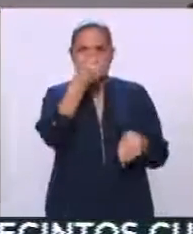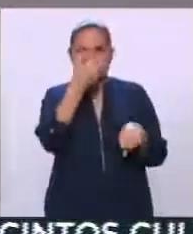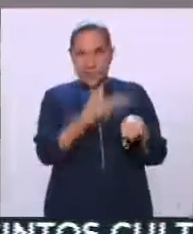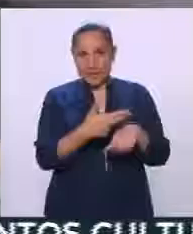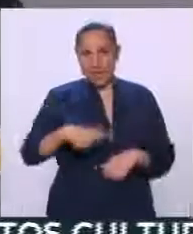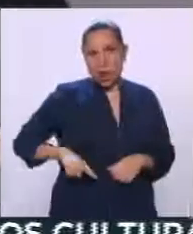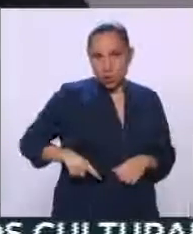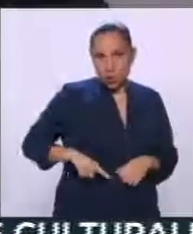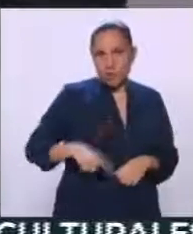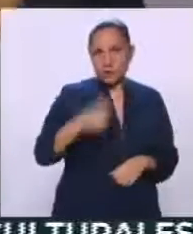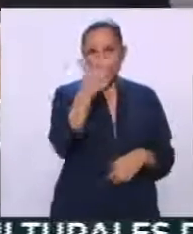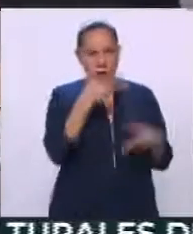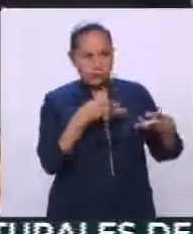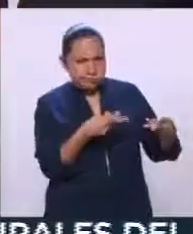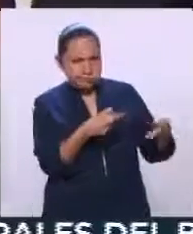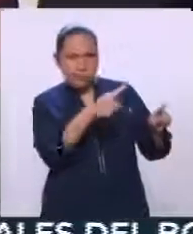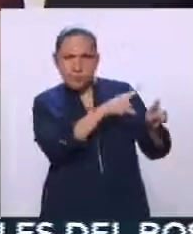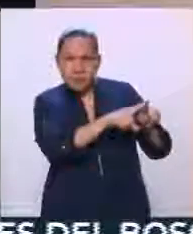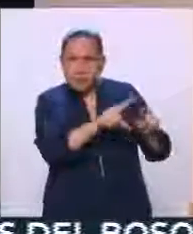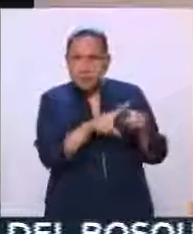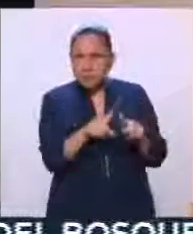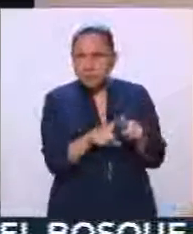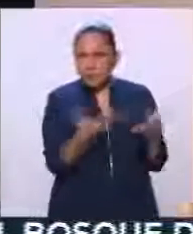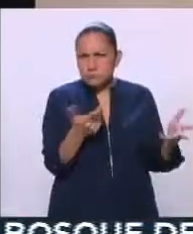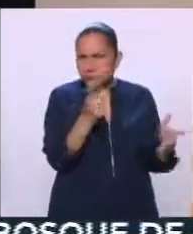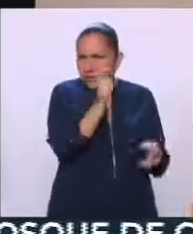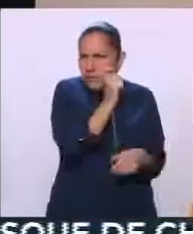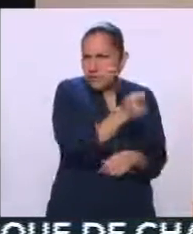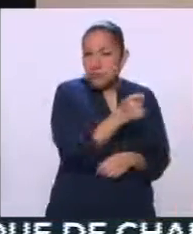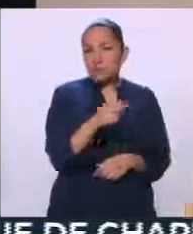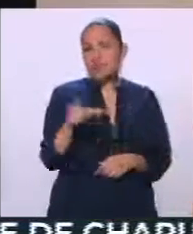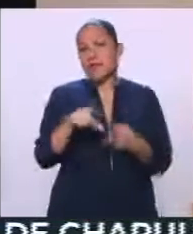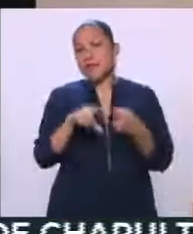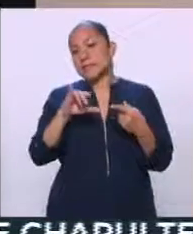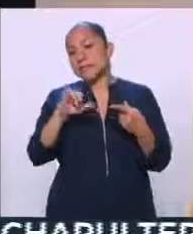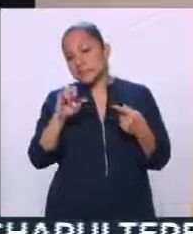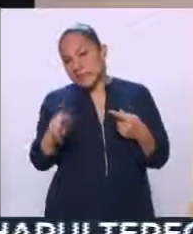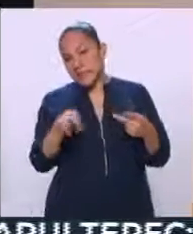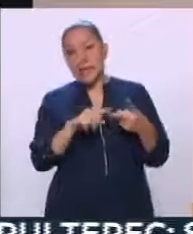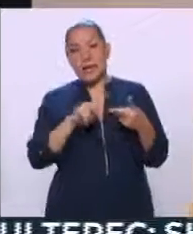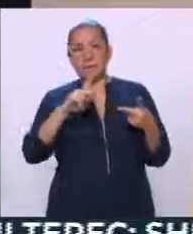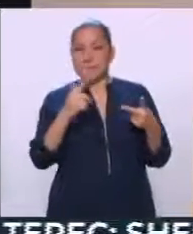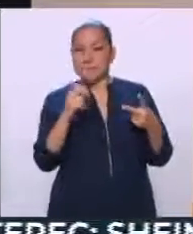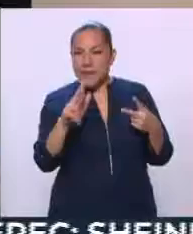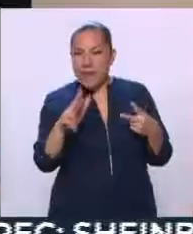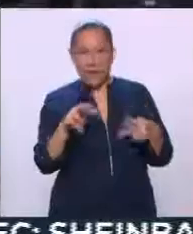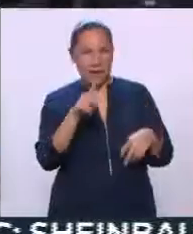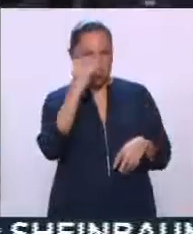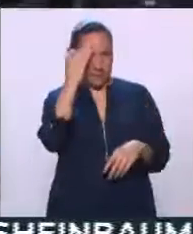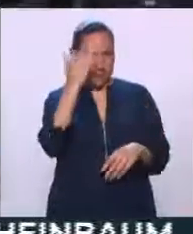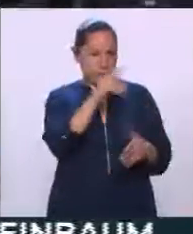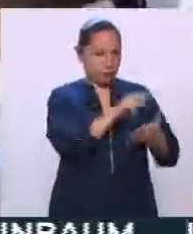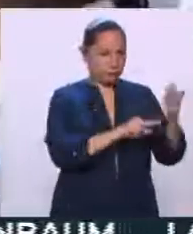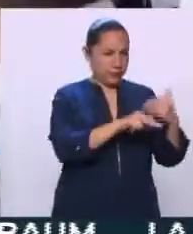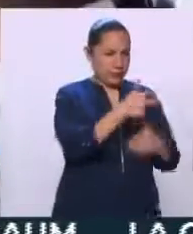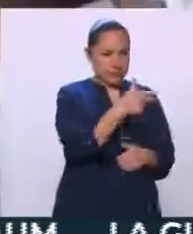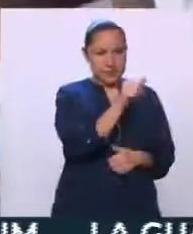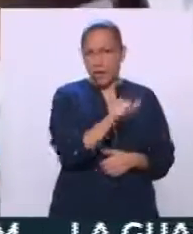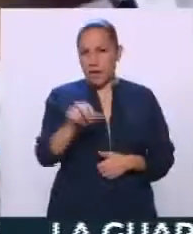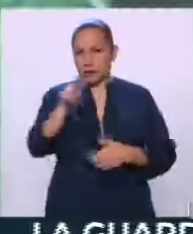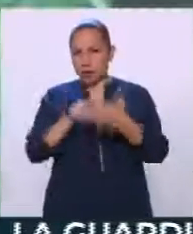el extinto CISEN, la Procuraduría General de la República y otros órganos entre 2013 y 2018 para